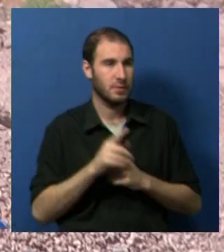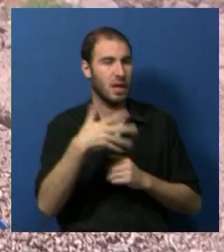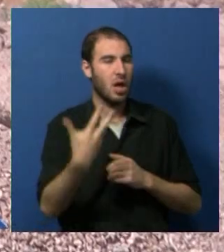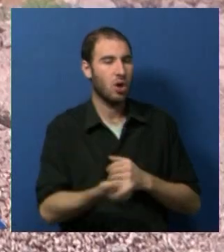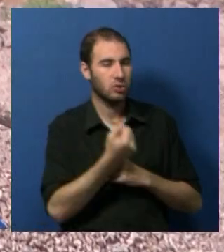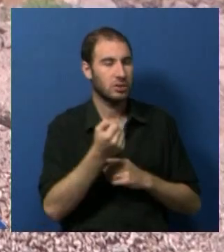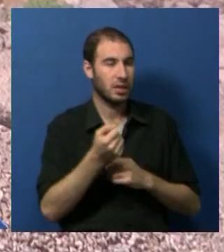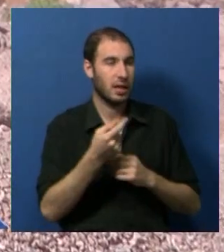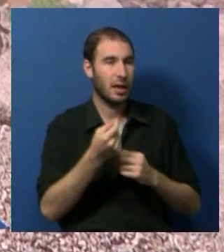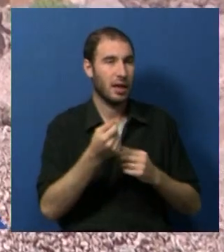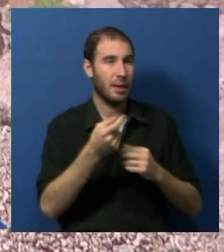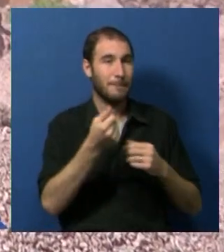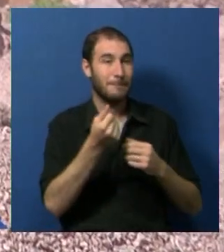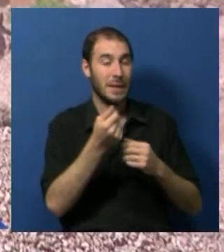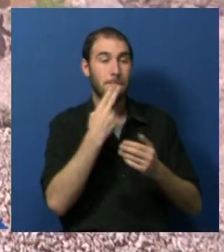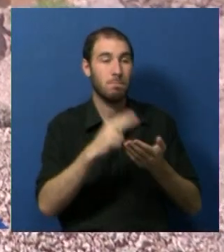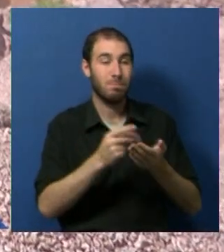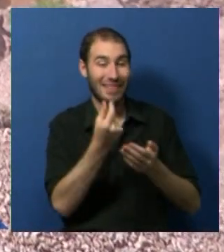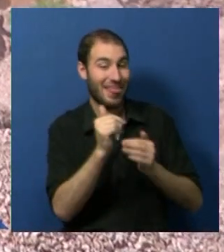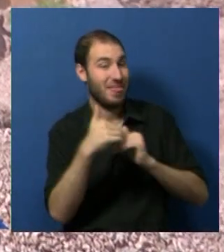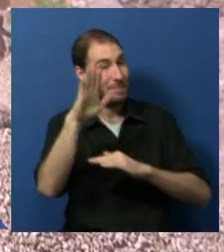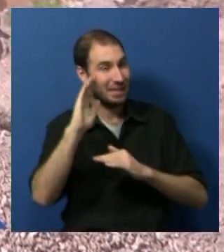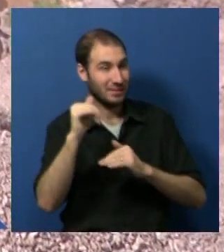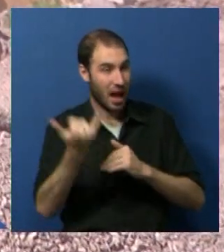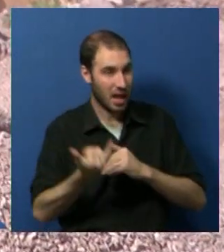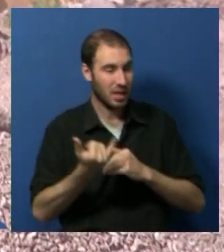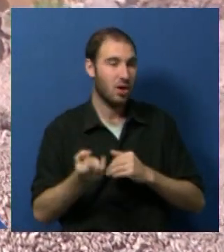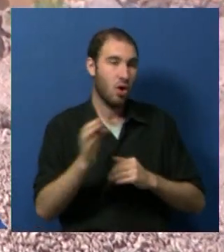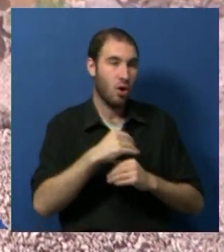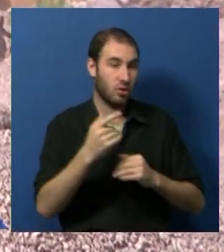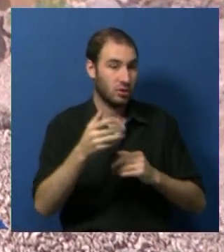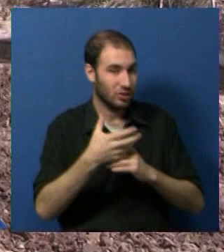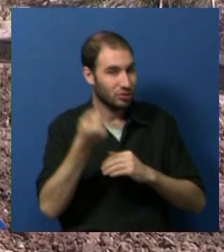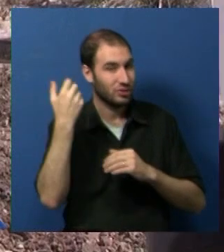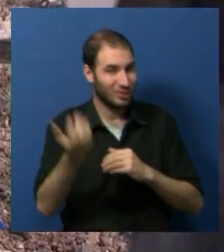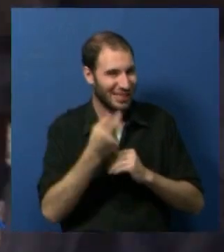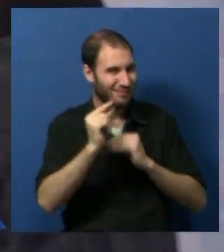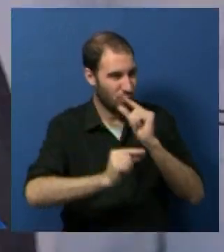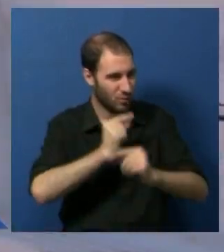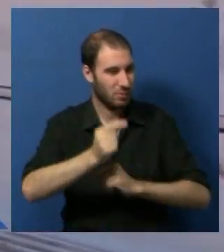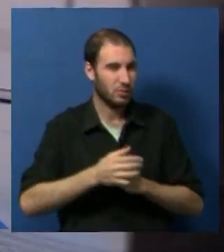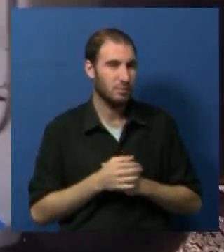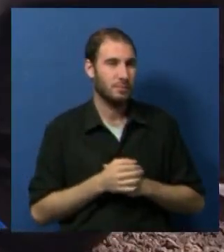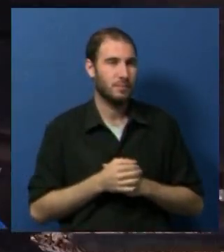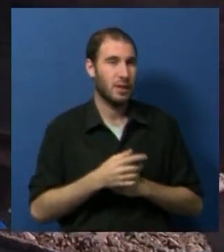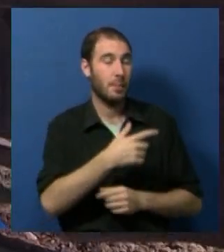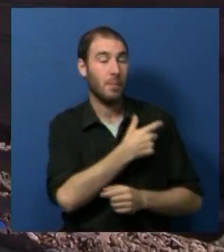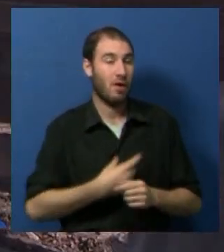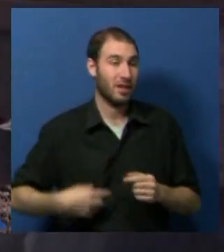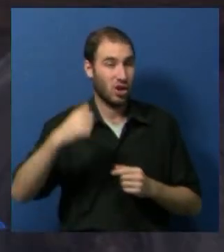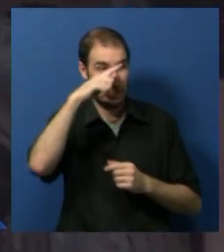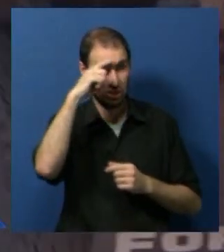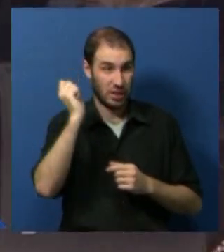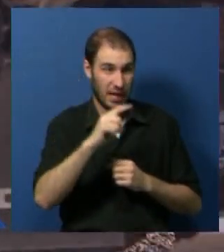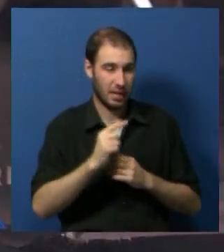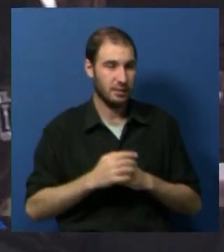obtención de un superávit fiscal o camino a conseguirlo, porque obviamente si el gobierno nacional